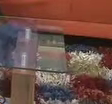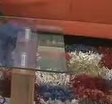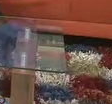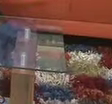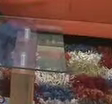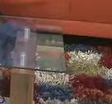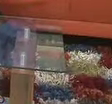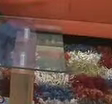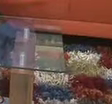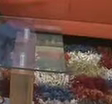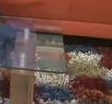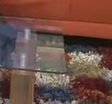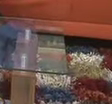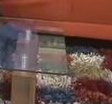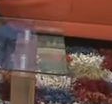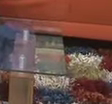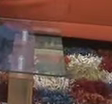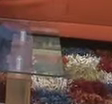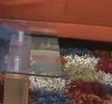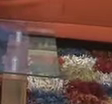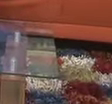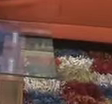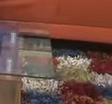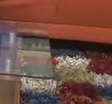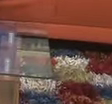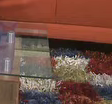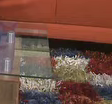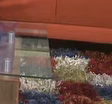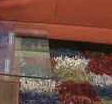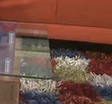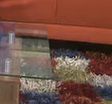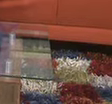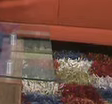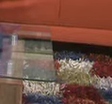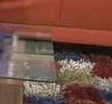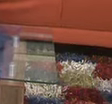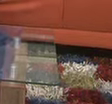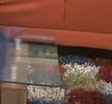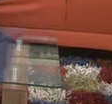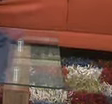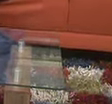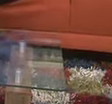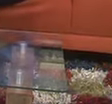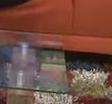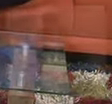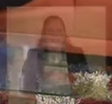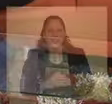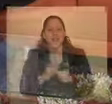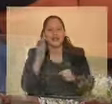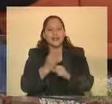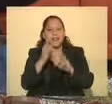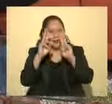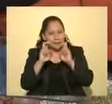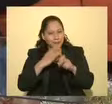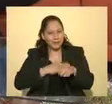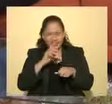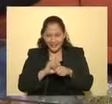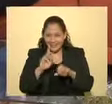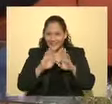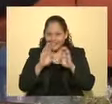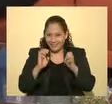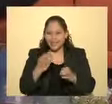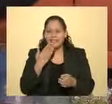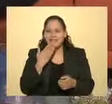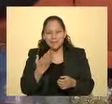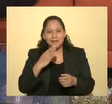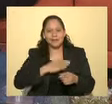Así es, y ya está con nosotros mi abogada, nuestra abogada, tu abogada, cómo no. Y hoy vamos a hablar. Muy buenos días, ¿cómo estás? Hola, Miguel,